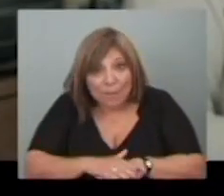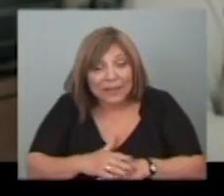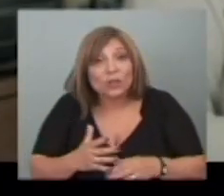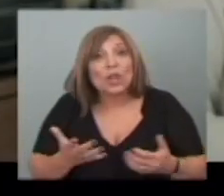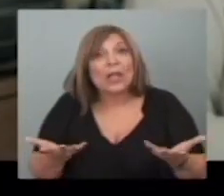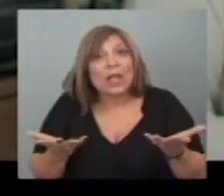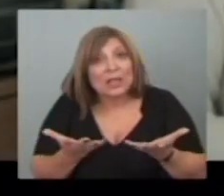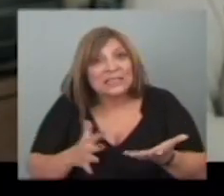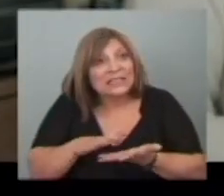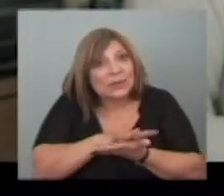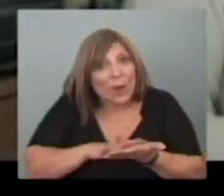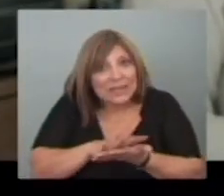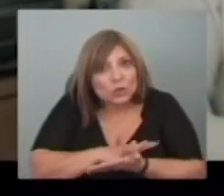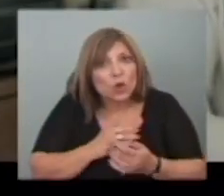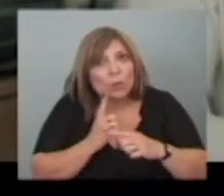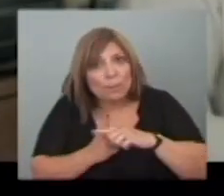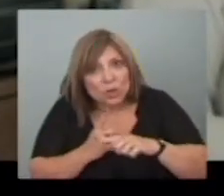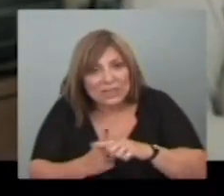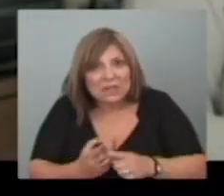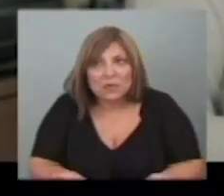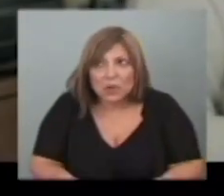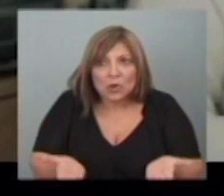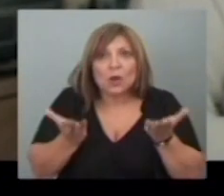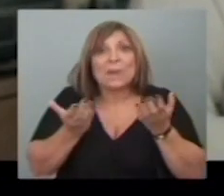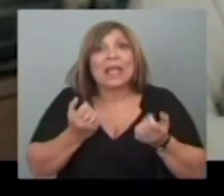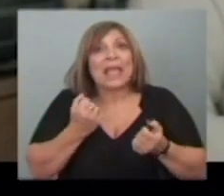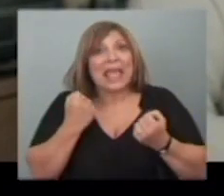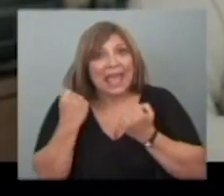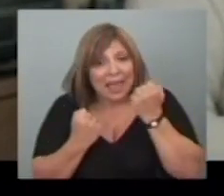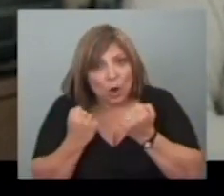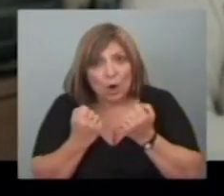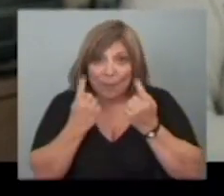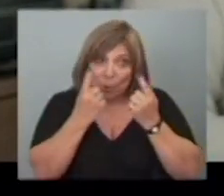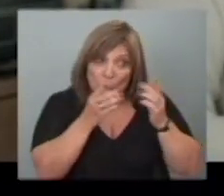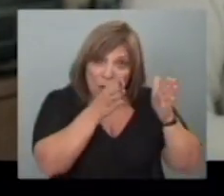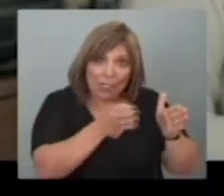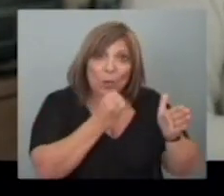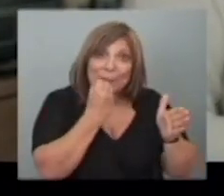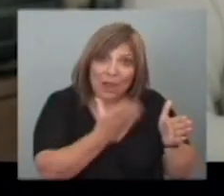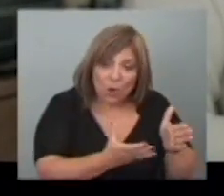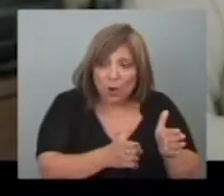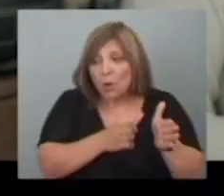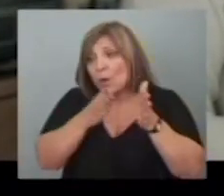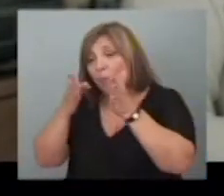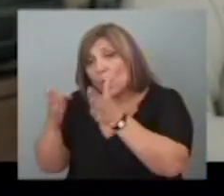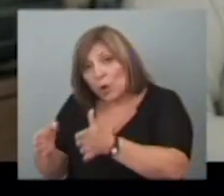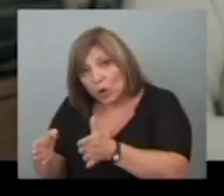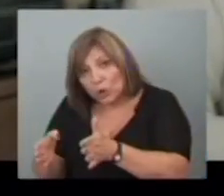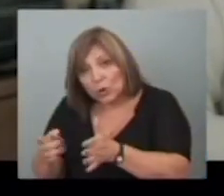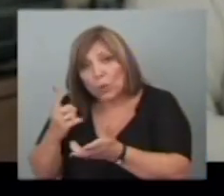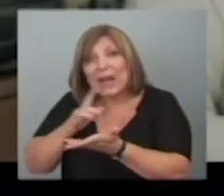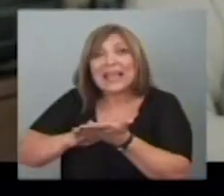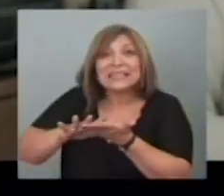positiva, digamos, del crecimiento económico en Uruguay por una parte y por otro lado una situación